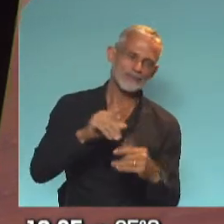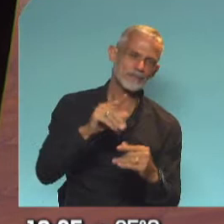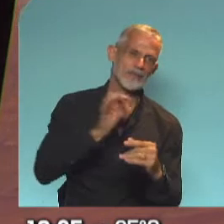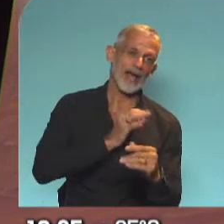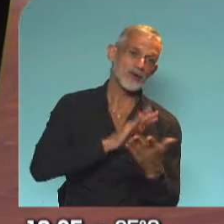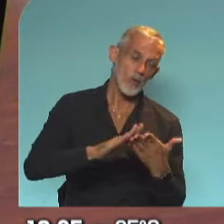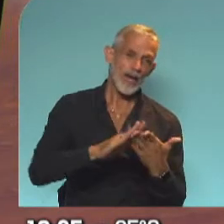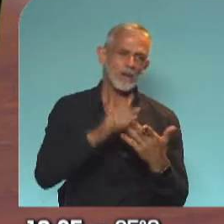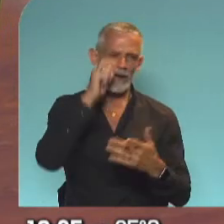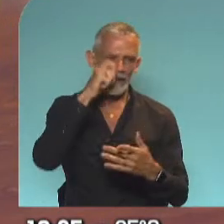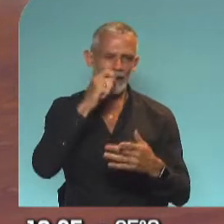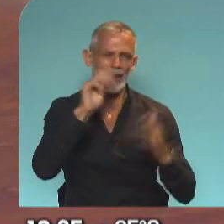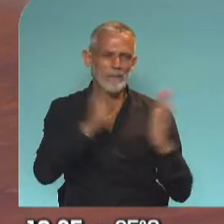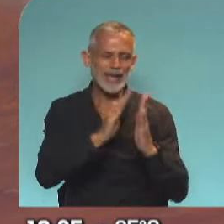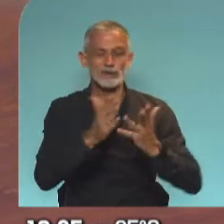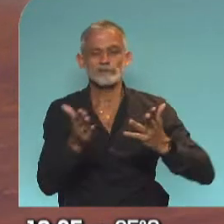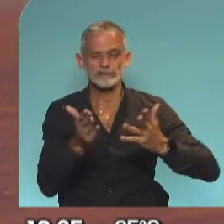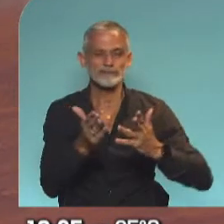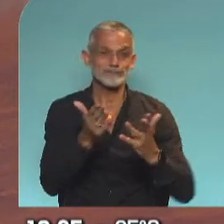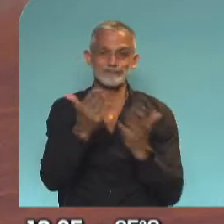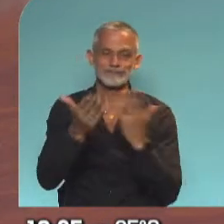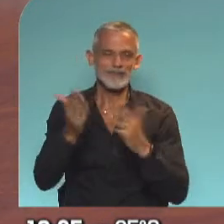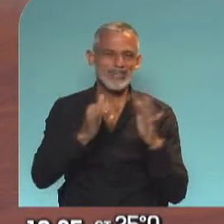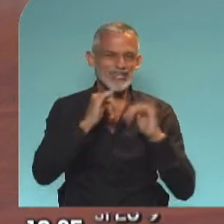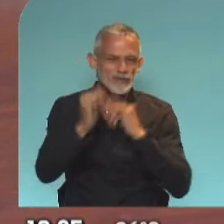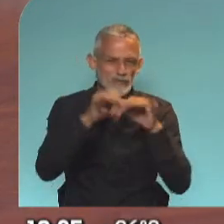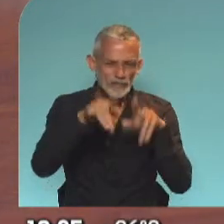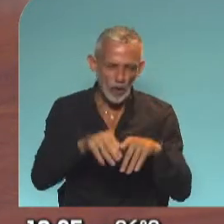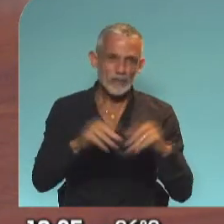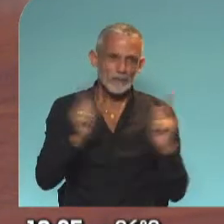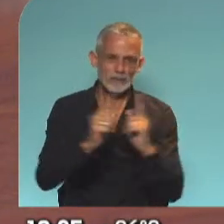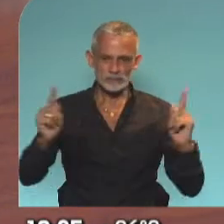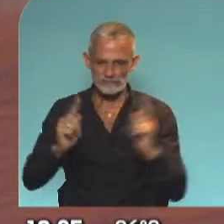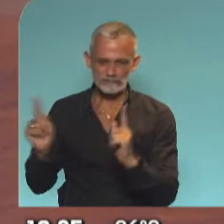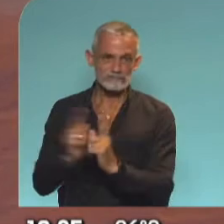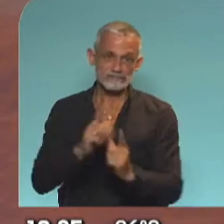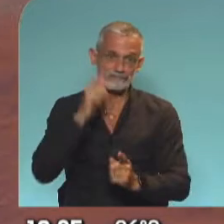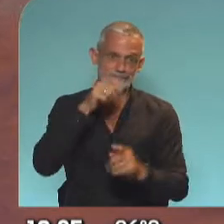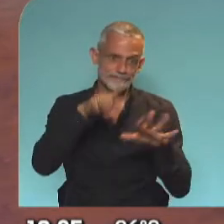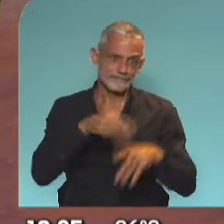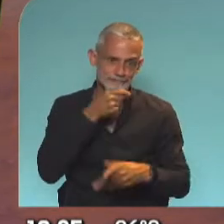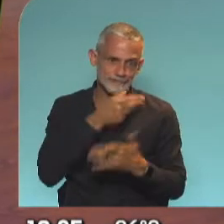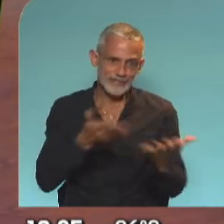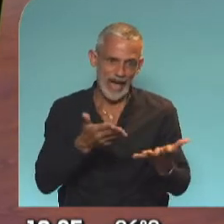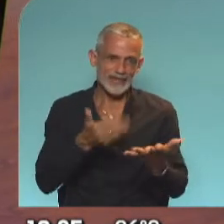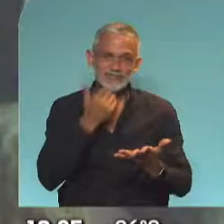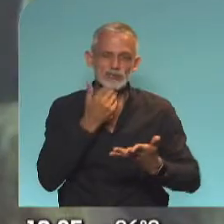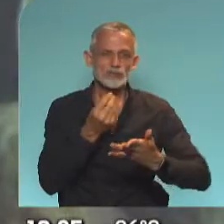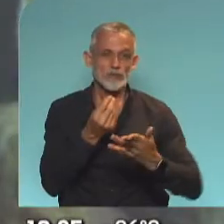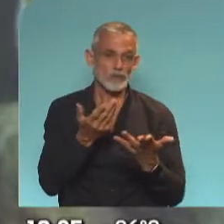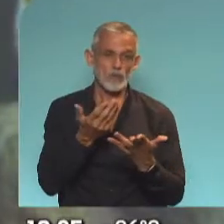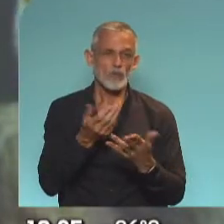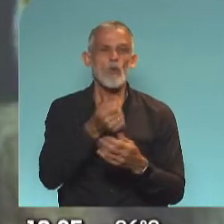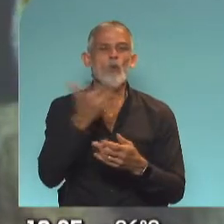donde la cantidad de testeos no es la misma. Entonces, los reportes, hasta incluso hubo un par de días sin reportes, nos habíamos